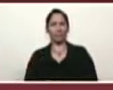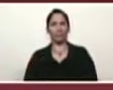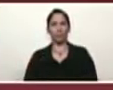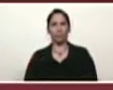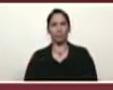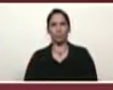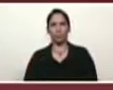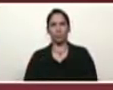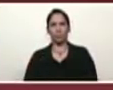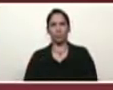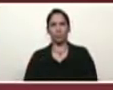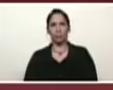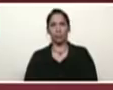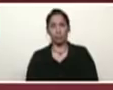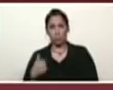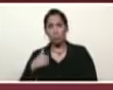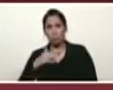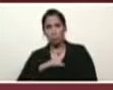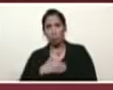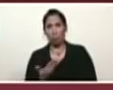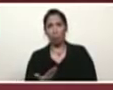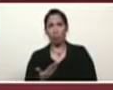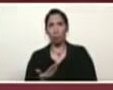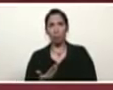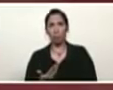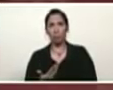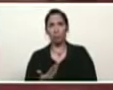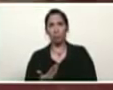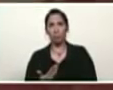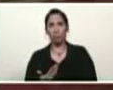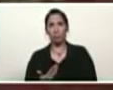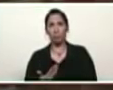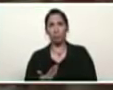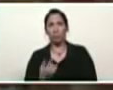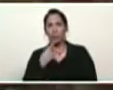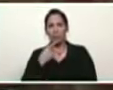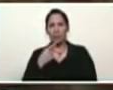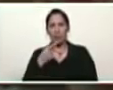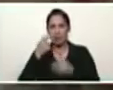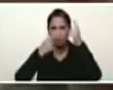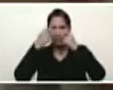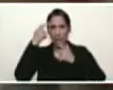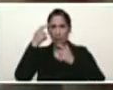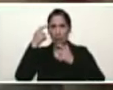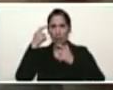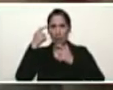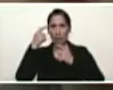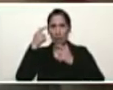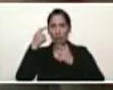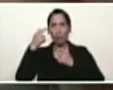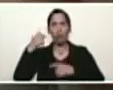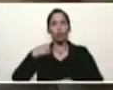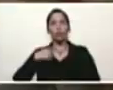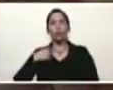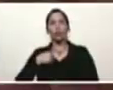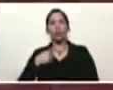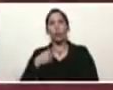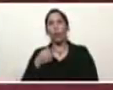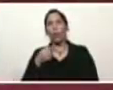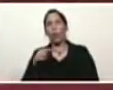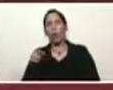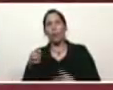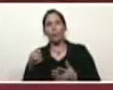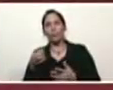Yo podré tener errores en mi vida. Como decía el comandante Chávez, no soy monedita de